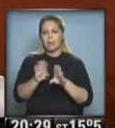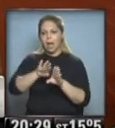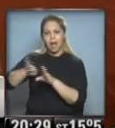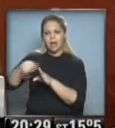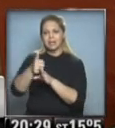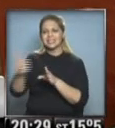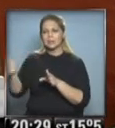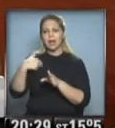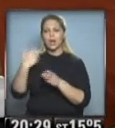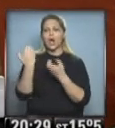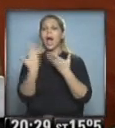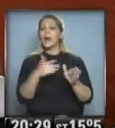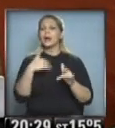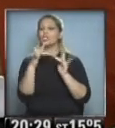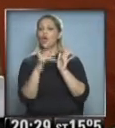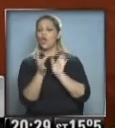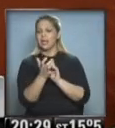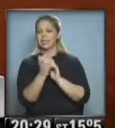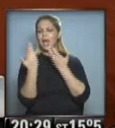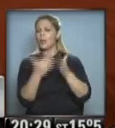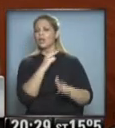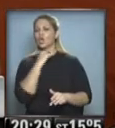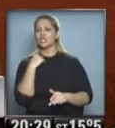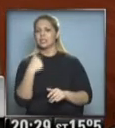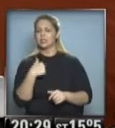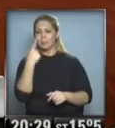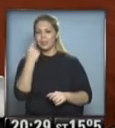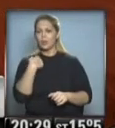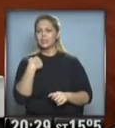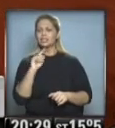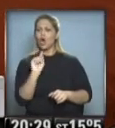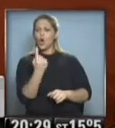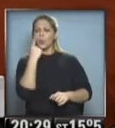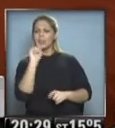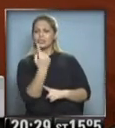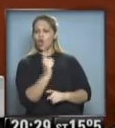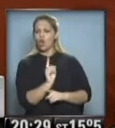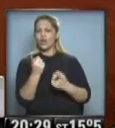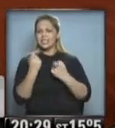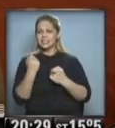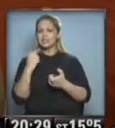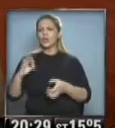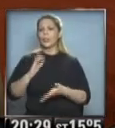bueno, dejo la iglesia, dejo el sacerdocio, el celibato no es para mí y emprendo una nueva vida.